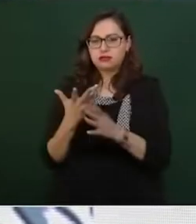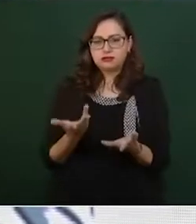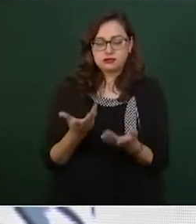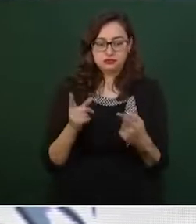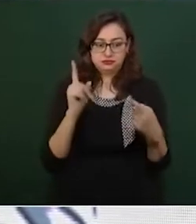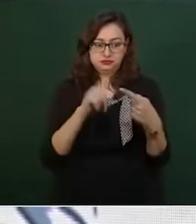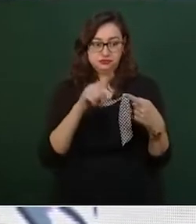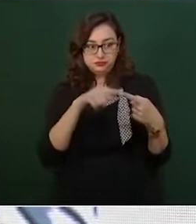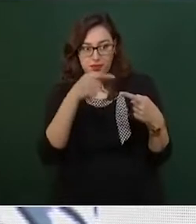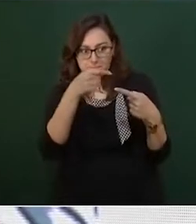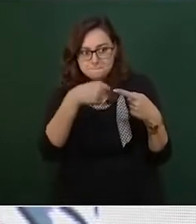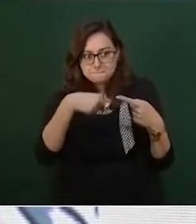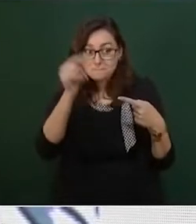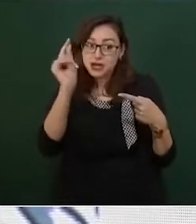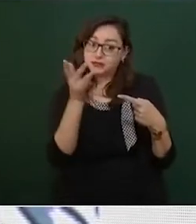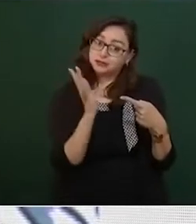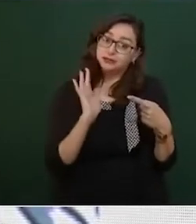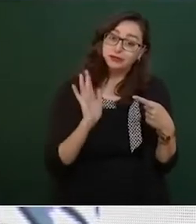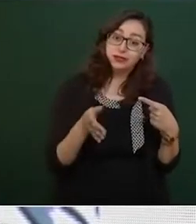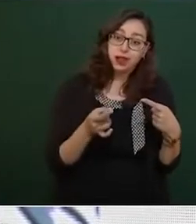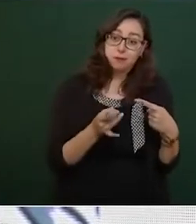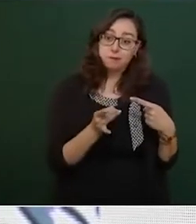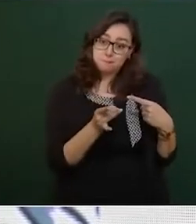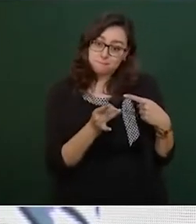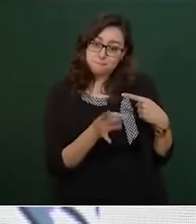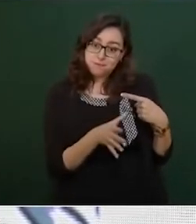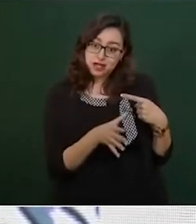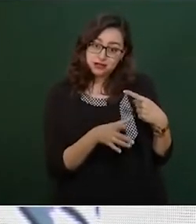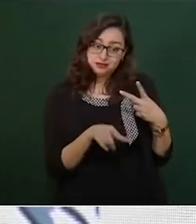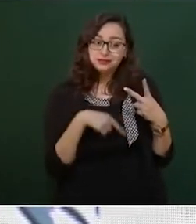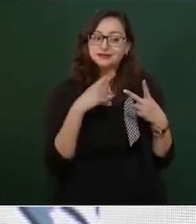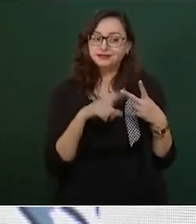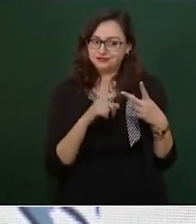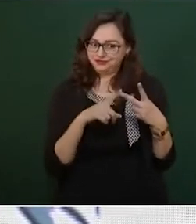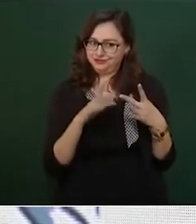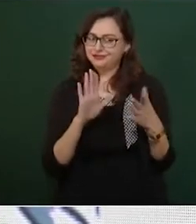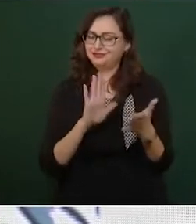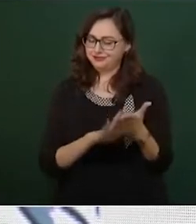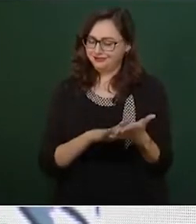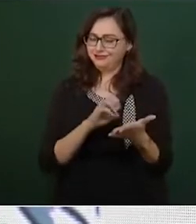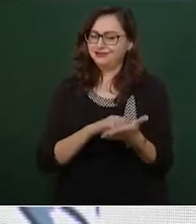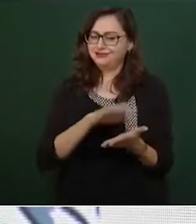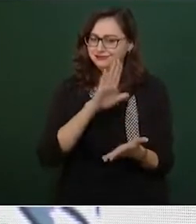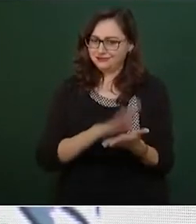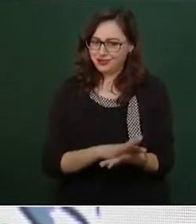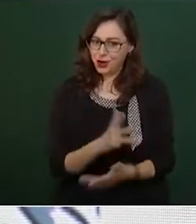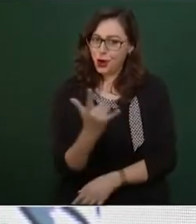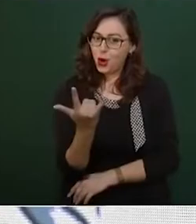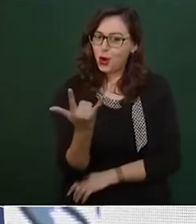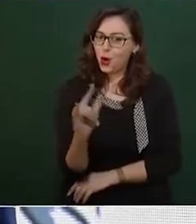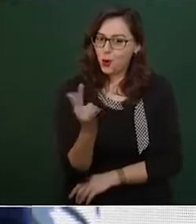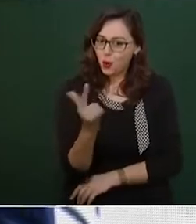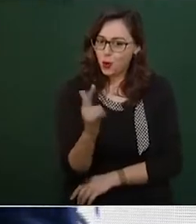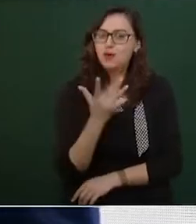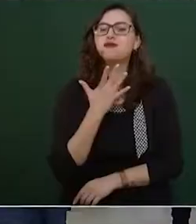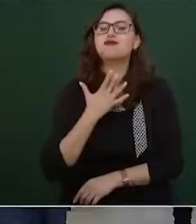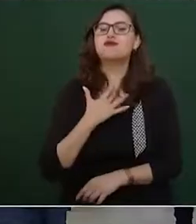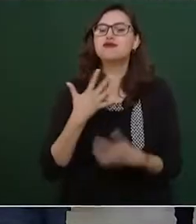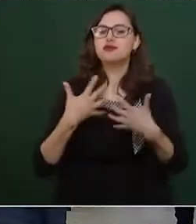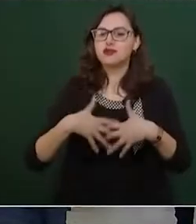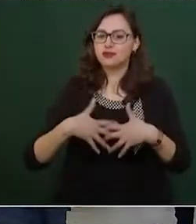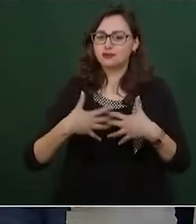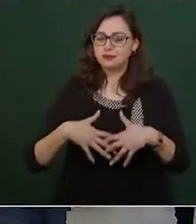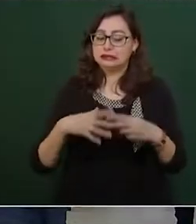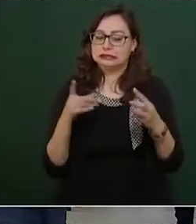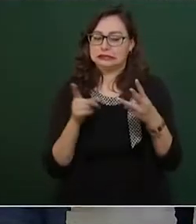Y la refinería en julio. Dos. Nada más va a faltar